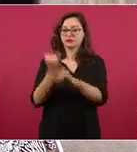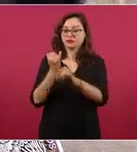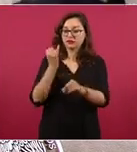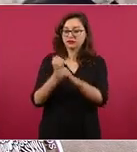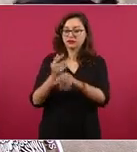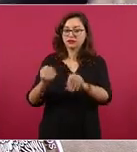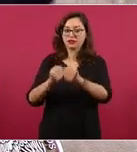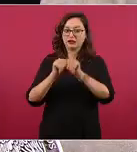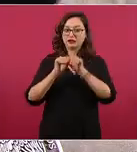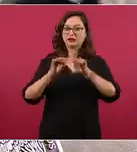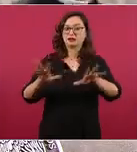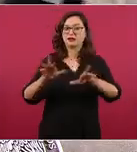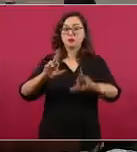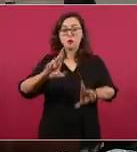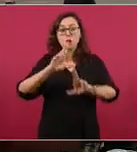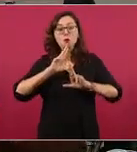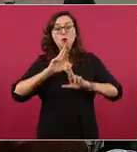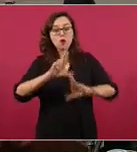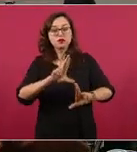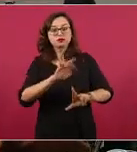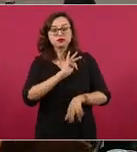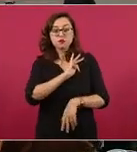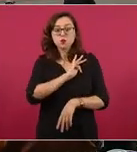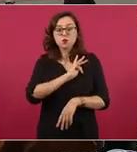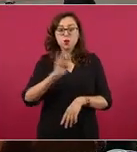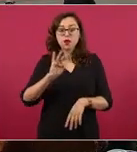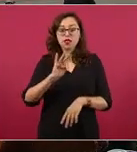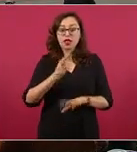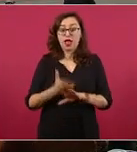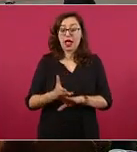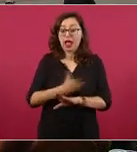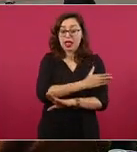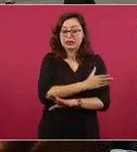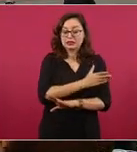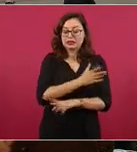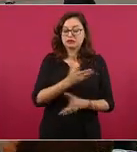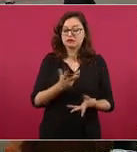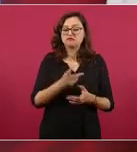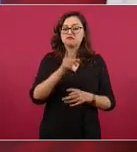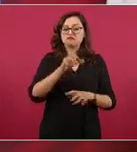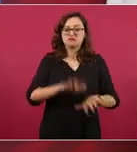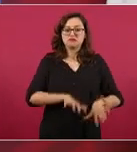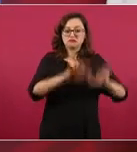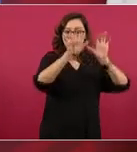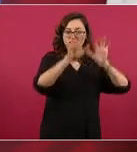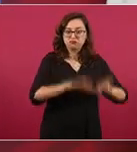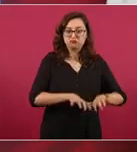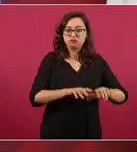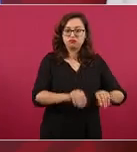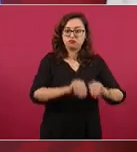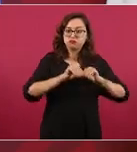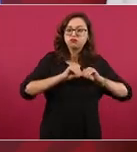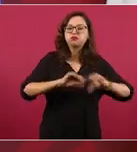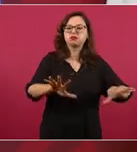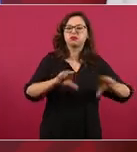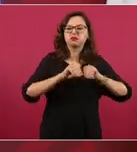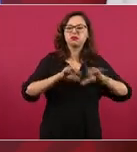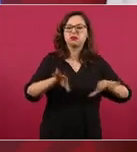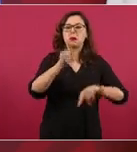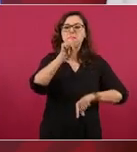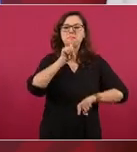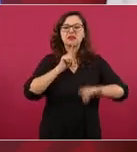primero eran 8 columnas, ¿no?, para difamar. Y luego, si acaso